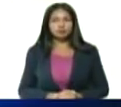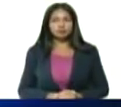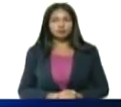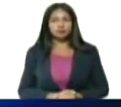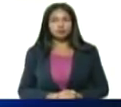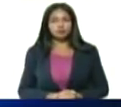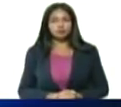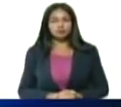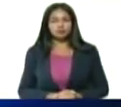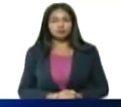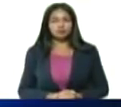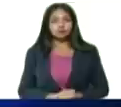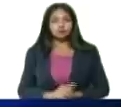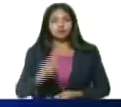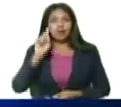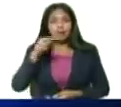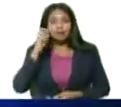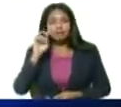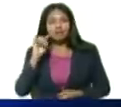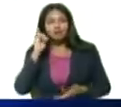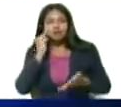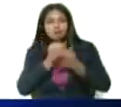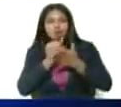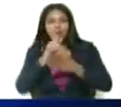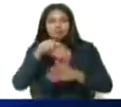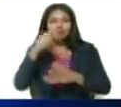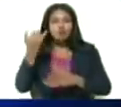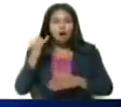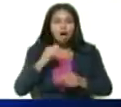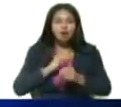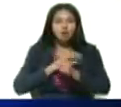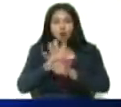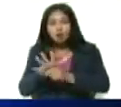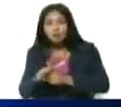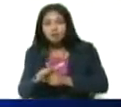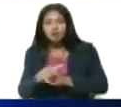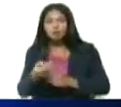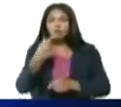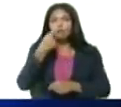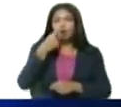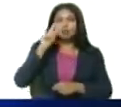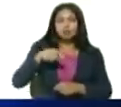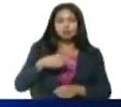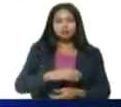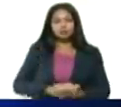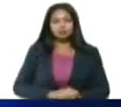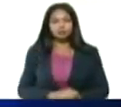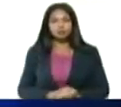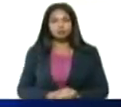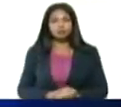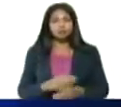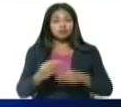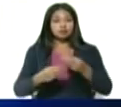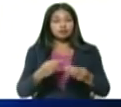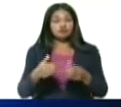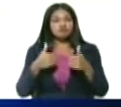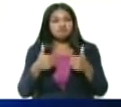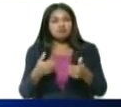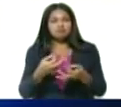incluyendo el despistaje, la cuarentena y el tratamiento se ha hecho muy bien.